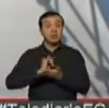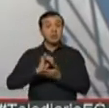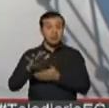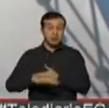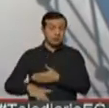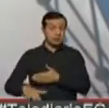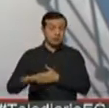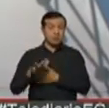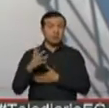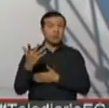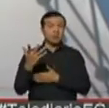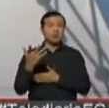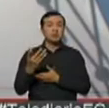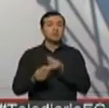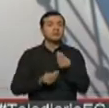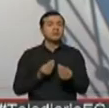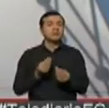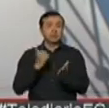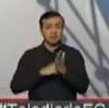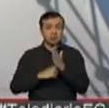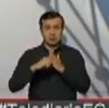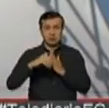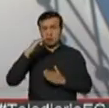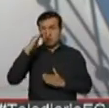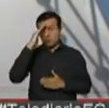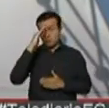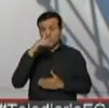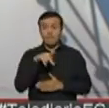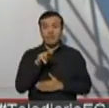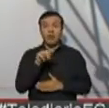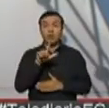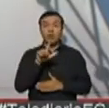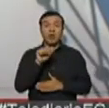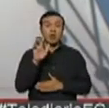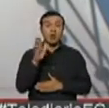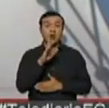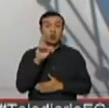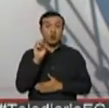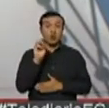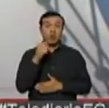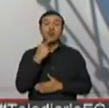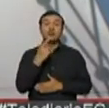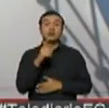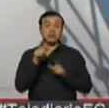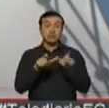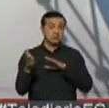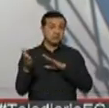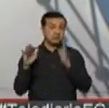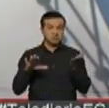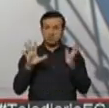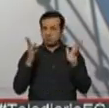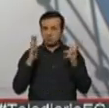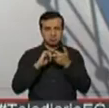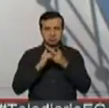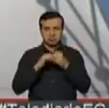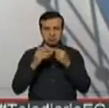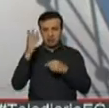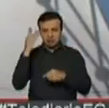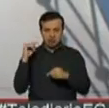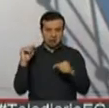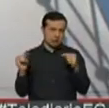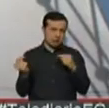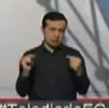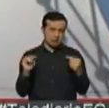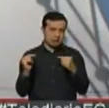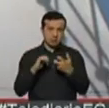de Imbabura. ¿Y cuáles son las reacciones? La ministra del Interior, María Paula Romo, informó que no existen fallecidos tras los incidentes registrados el último fin